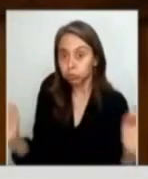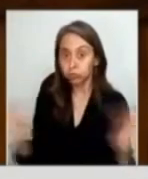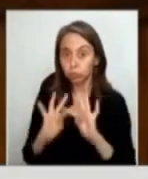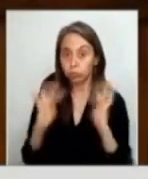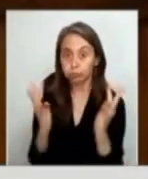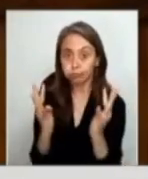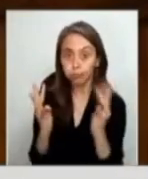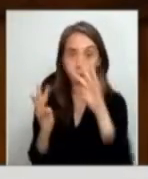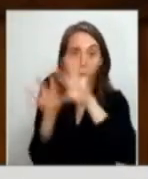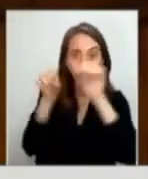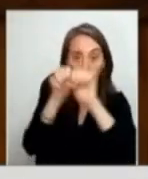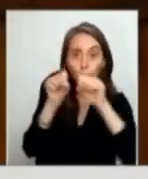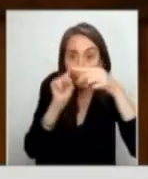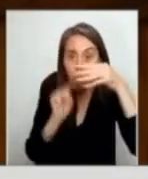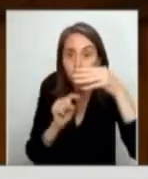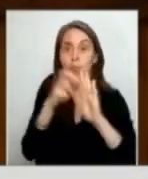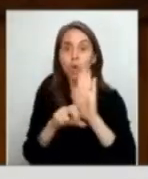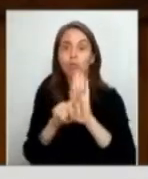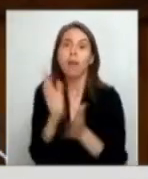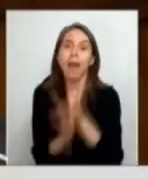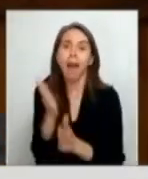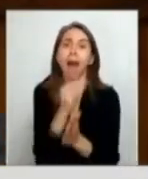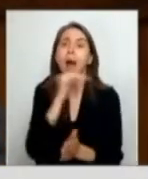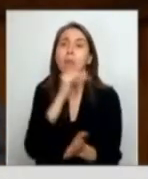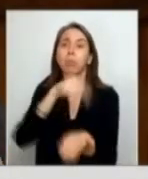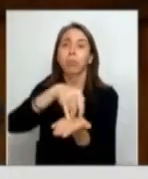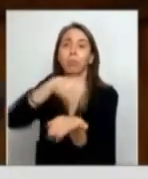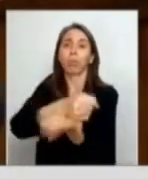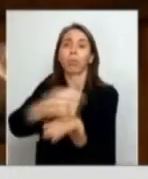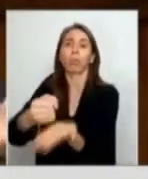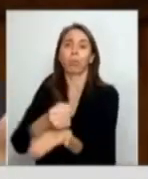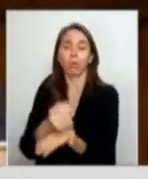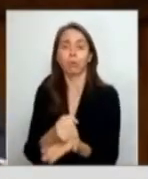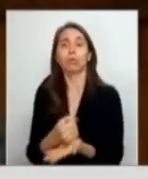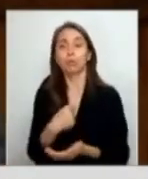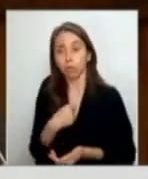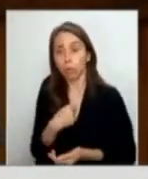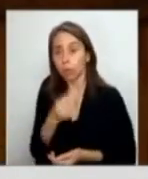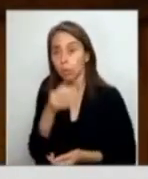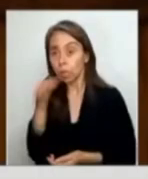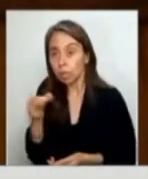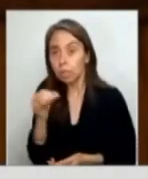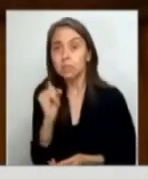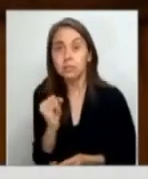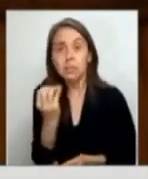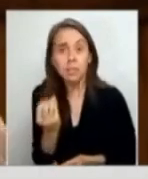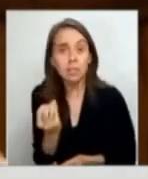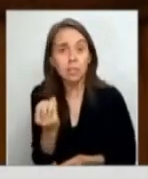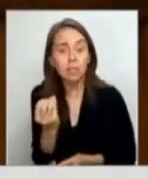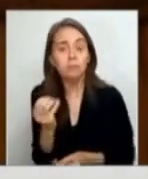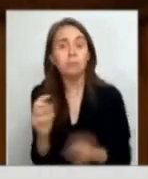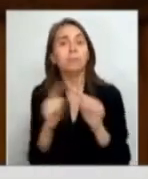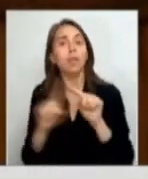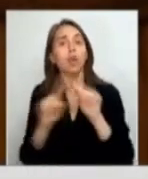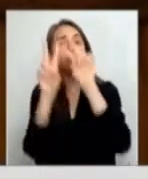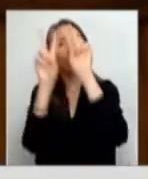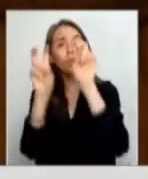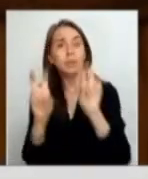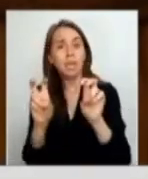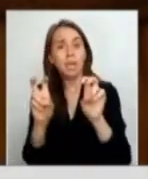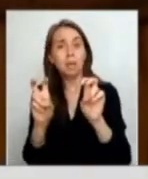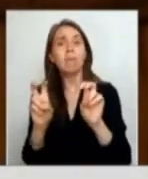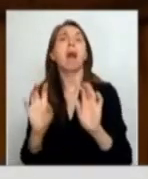legislativa. Probablemente, y no soy ingenuo en esto, y así está bien que sea, respecto de otros temas vamos a tener